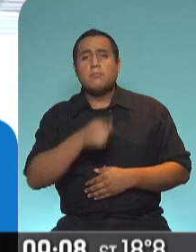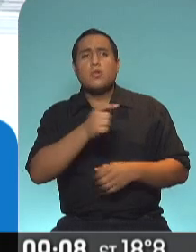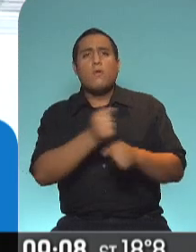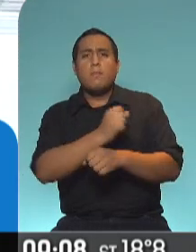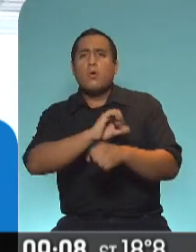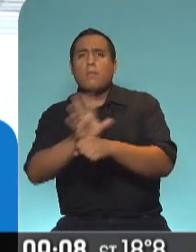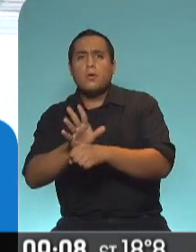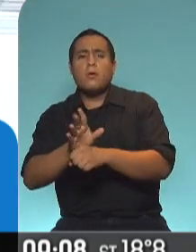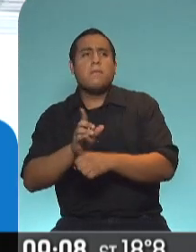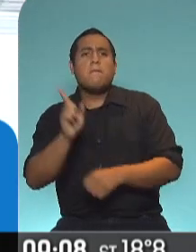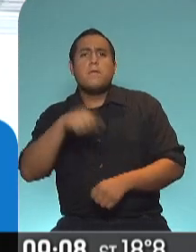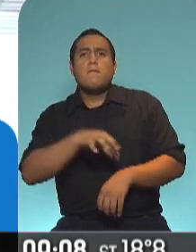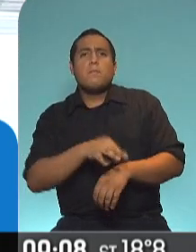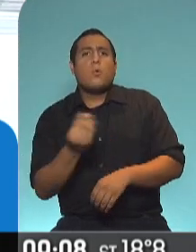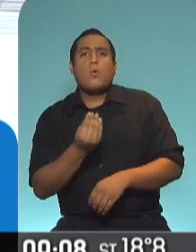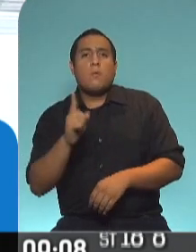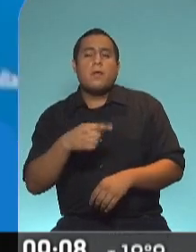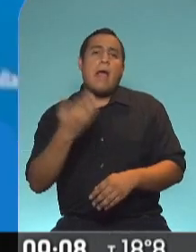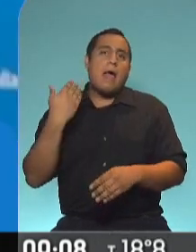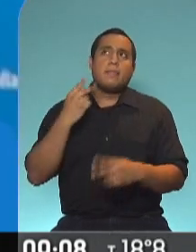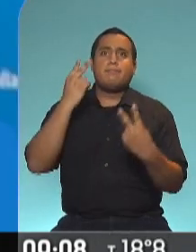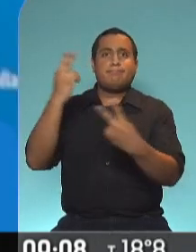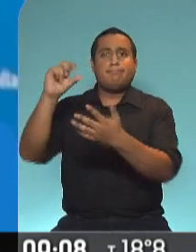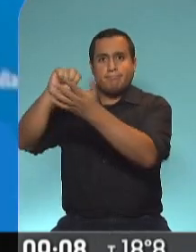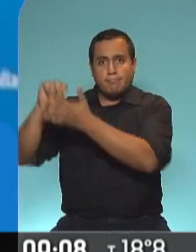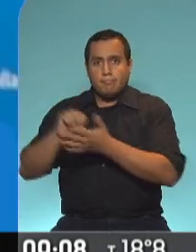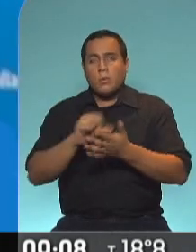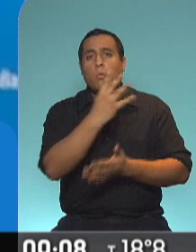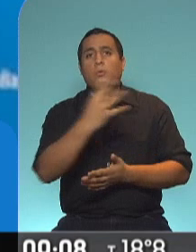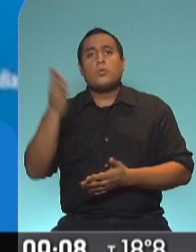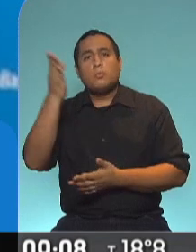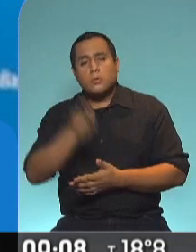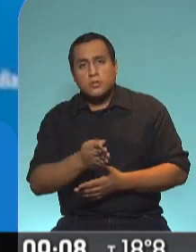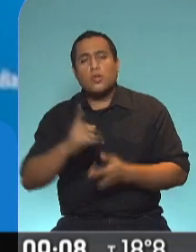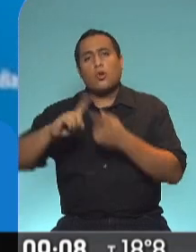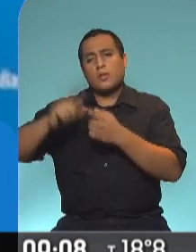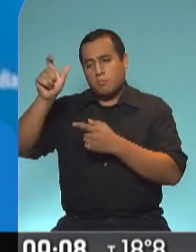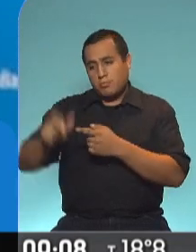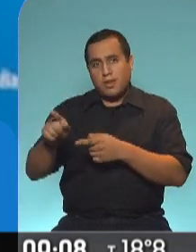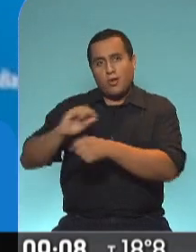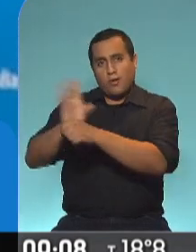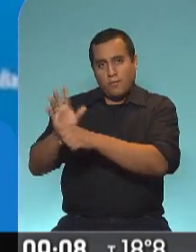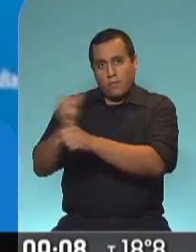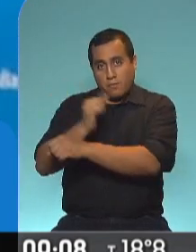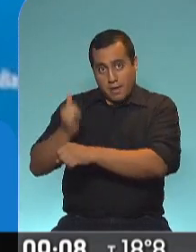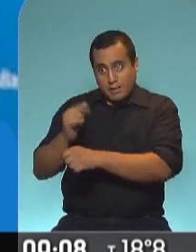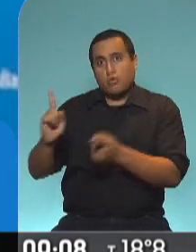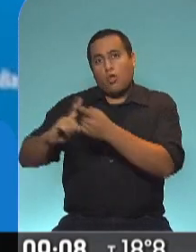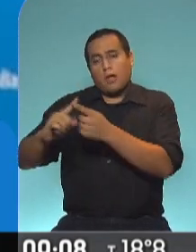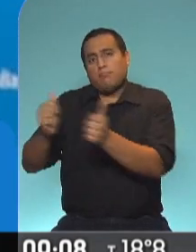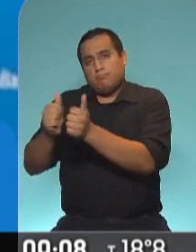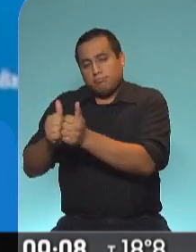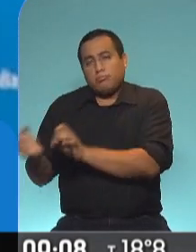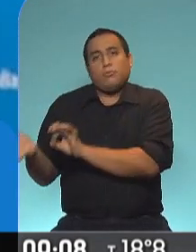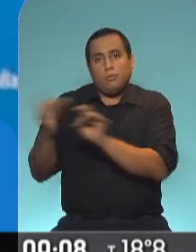enfermedad por un antecedente de viaje el 44% con un contacto estrecho con un caso confirmado de coronavirus